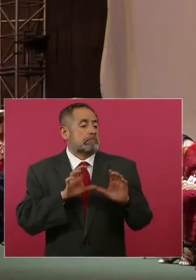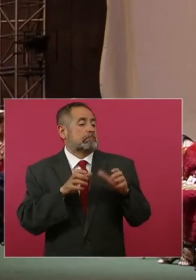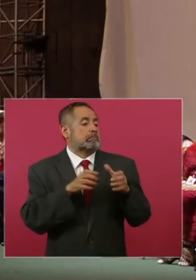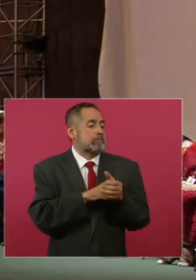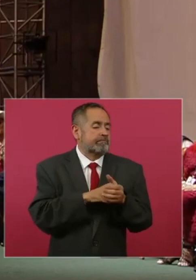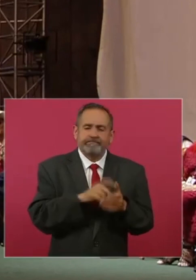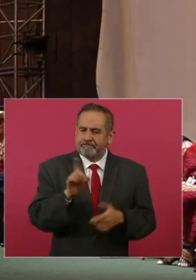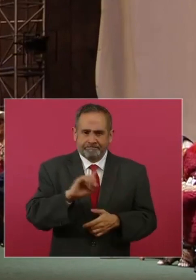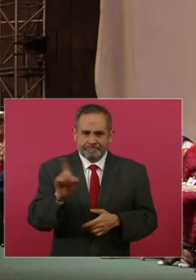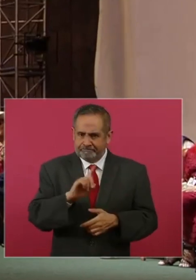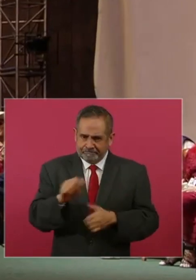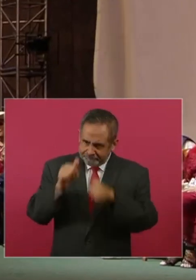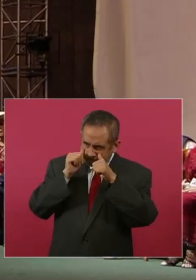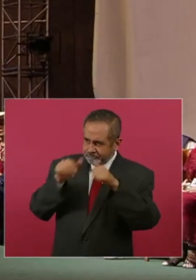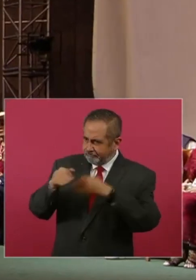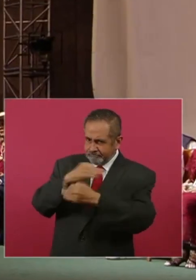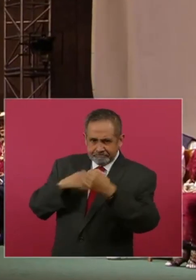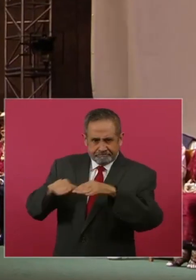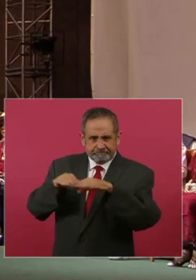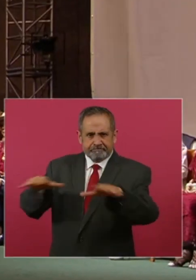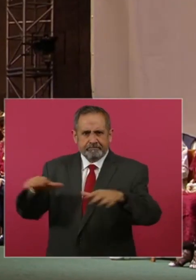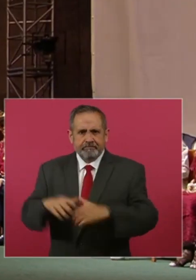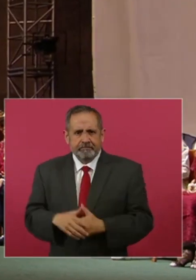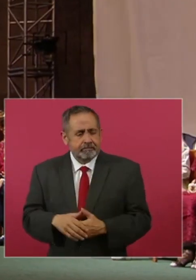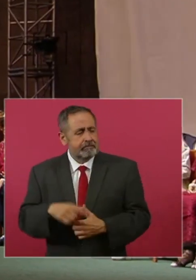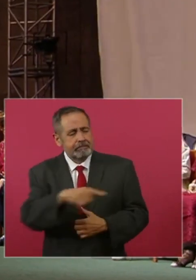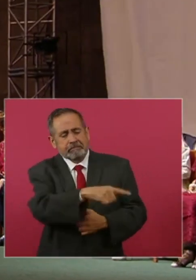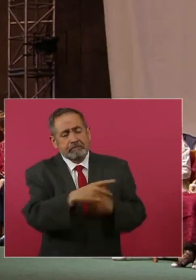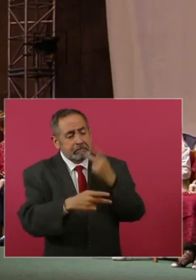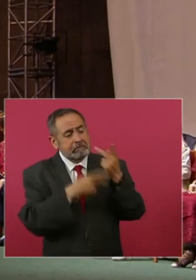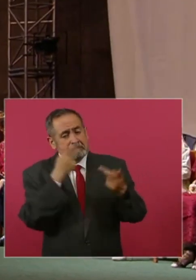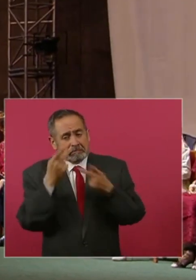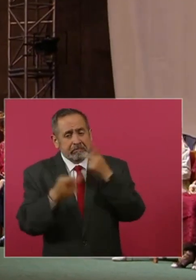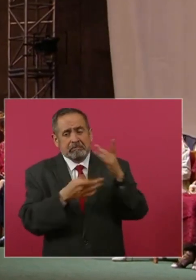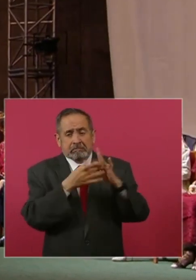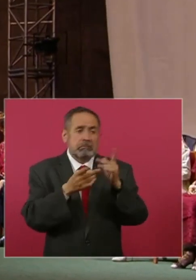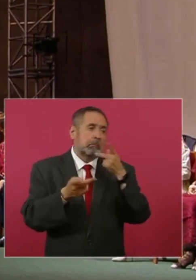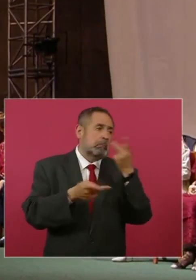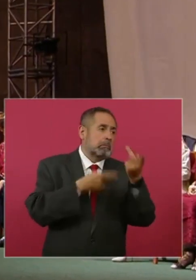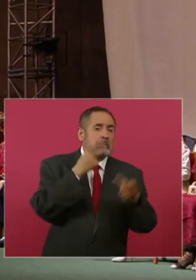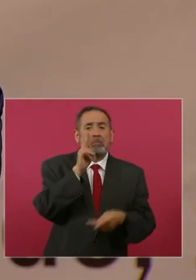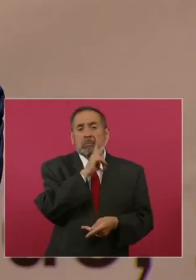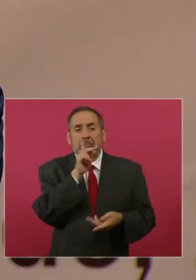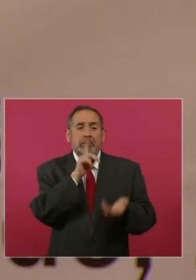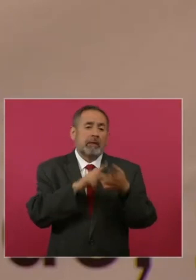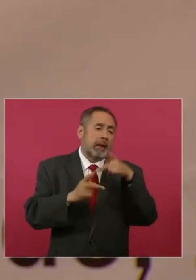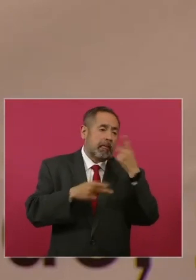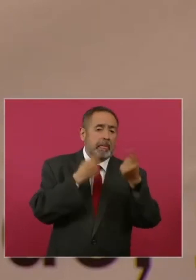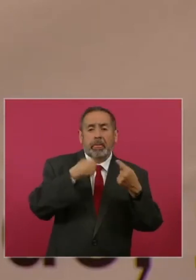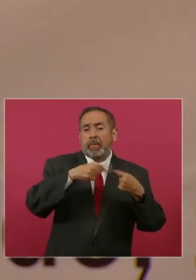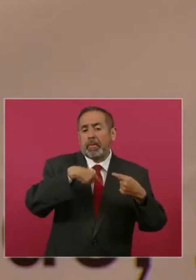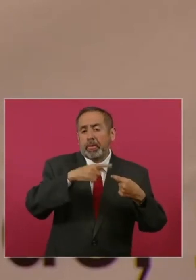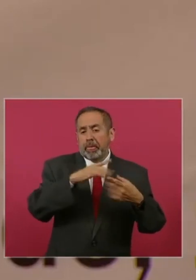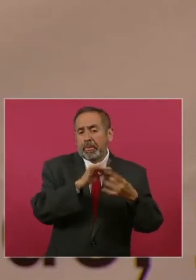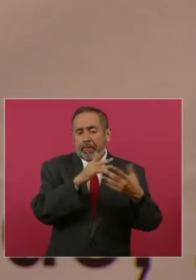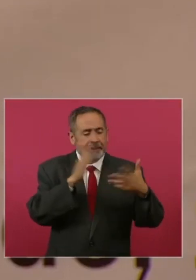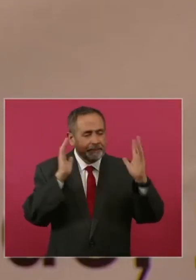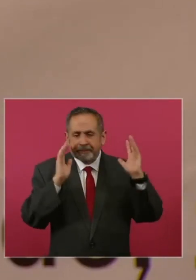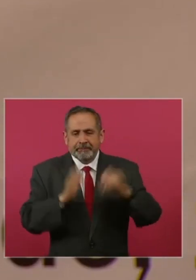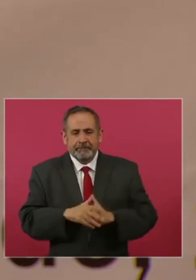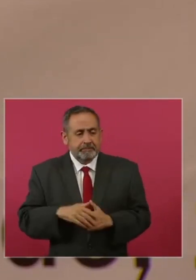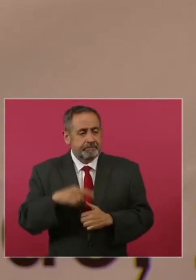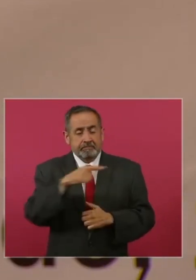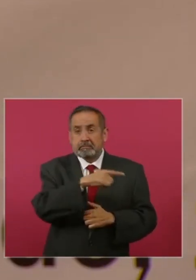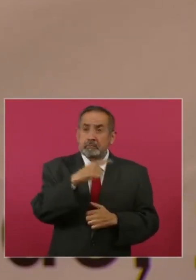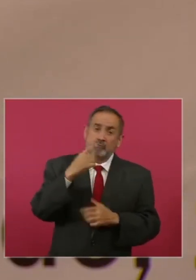just for the benefit of a few. Siguen hablando. They keep talking en su demagogia, en su retórica, in their demagogy, en nombre de la